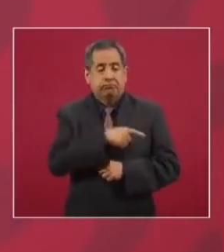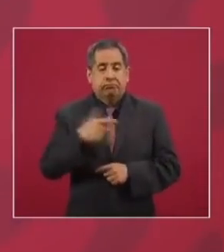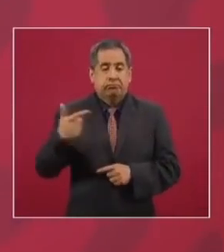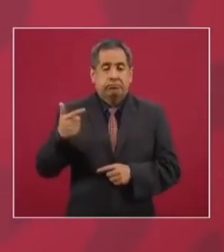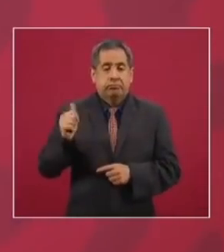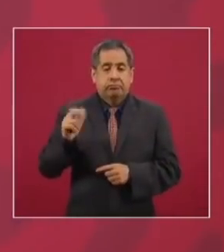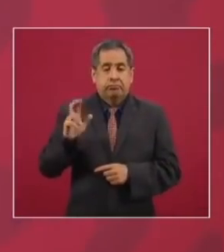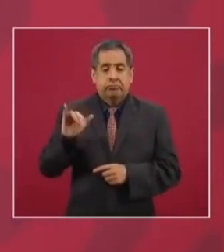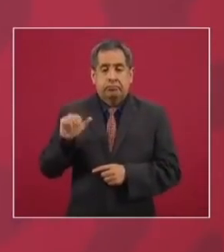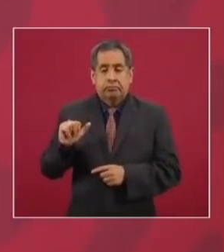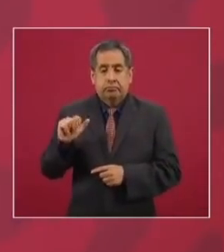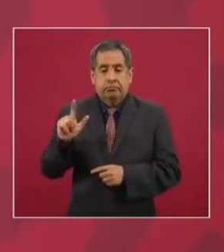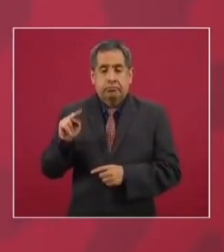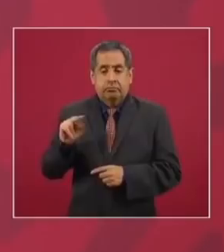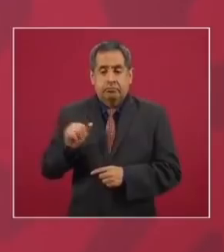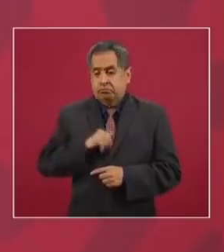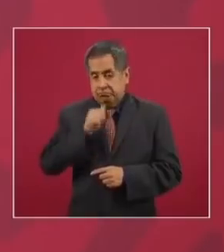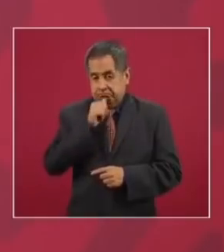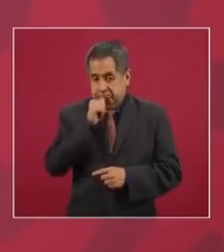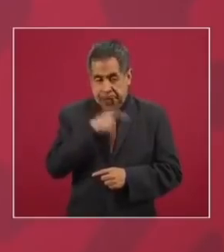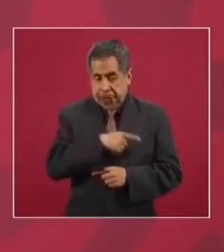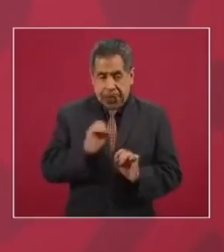García Luna,